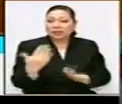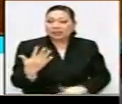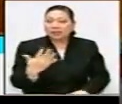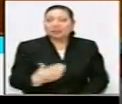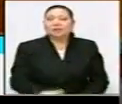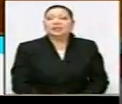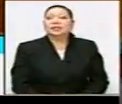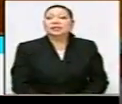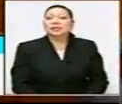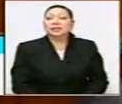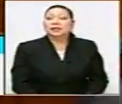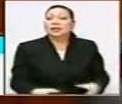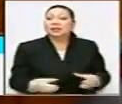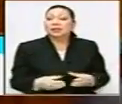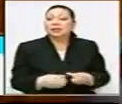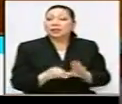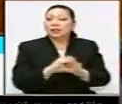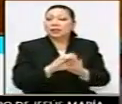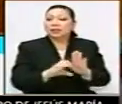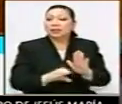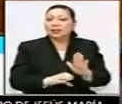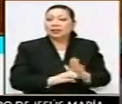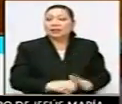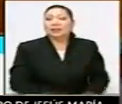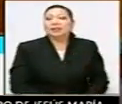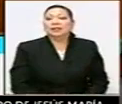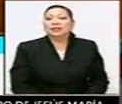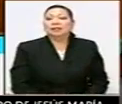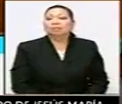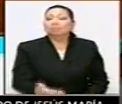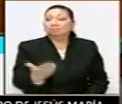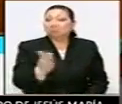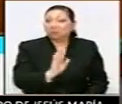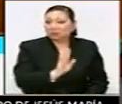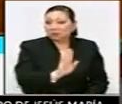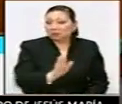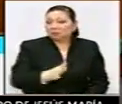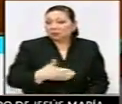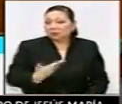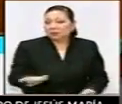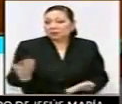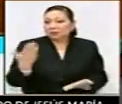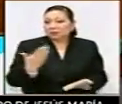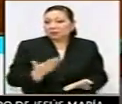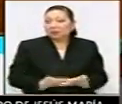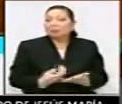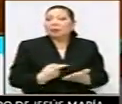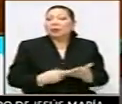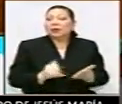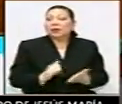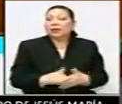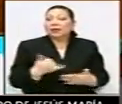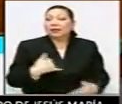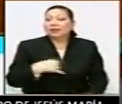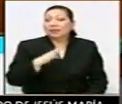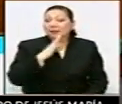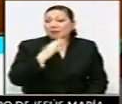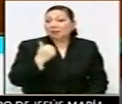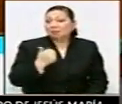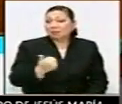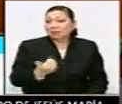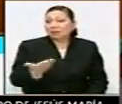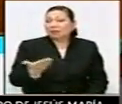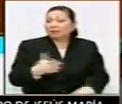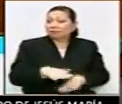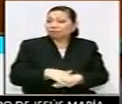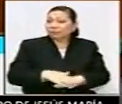4475, señora Presidenta de la Comisión de Constitución, que solicito a usted pueda ser acumulado, porque como se ha dicho bien, de lo que